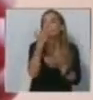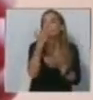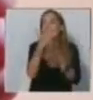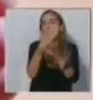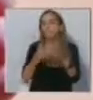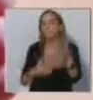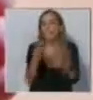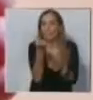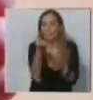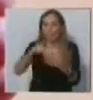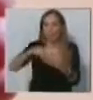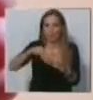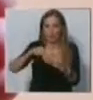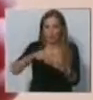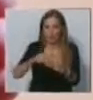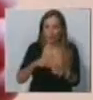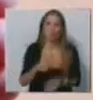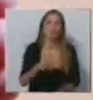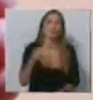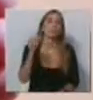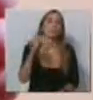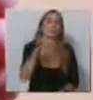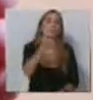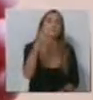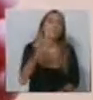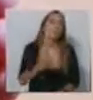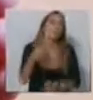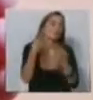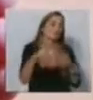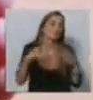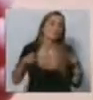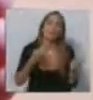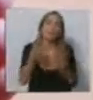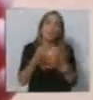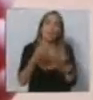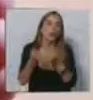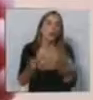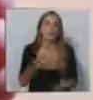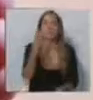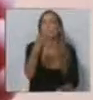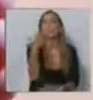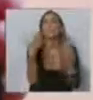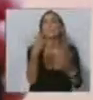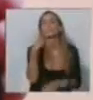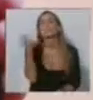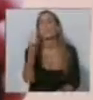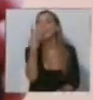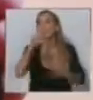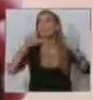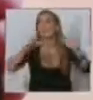1.000 millones de dólares. O 47 aviones, y aquí a Andrea le gustaría, porque puedes llevar a todos tus amigos, Andrea. Ay, yo que